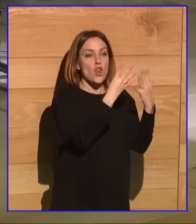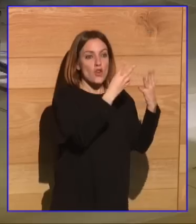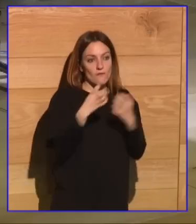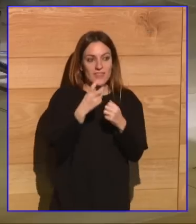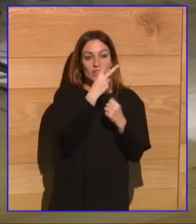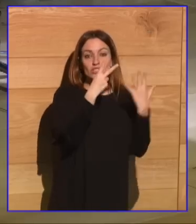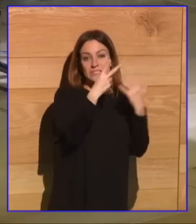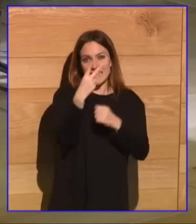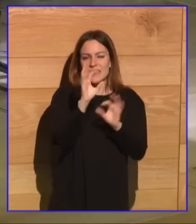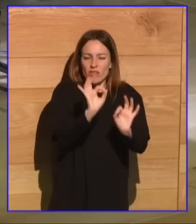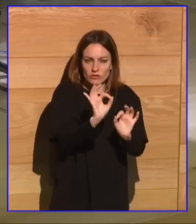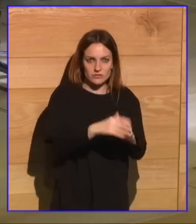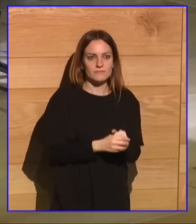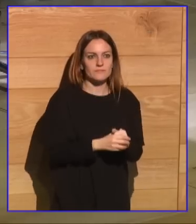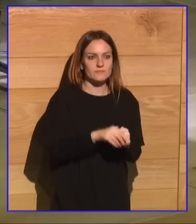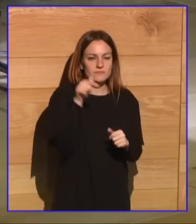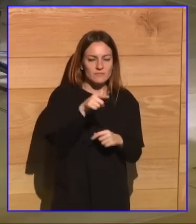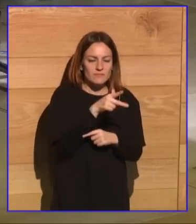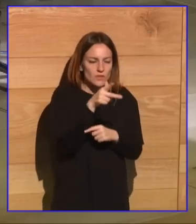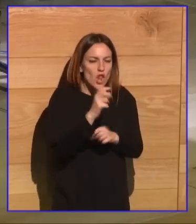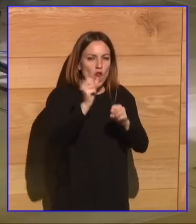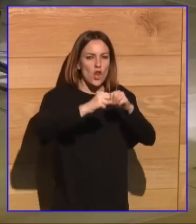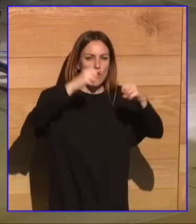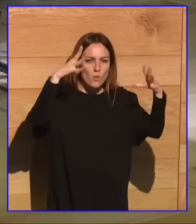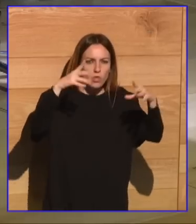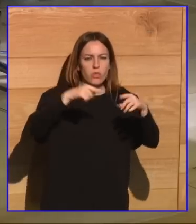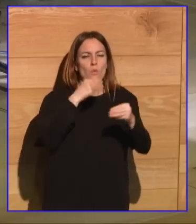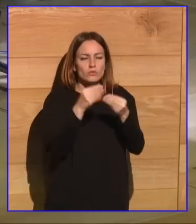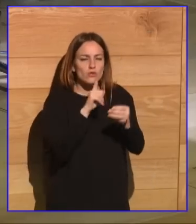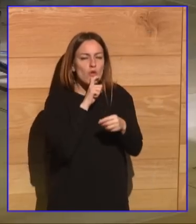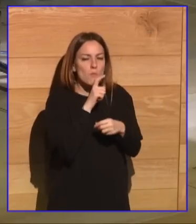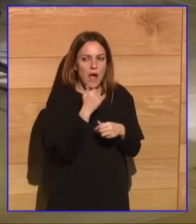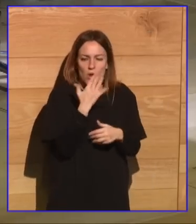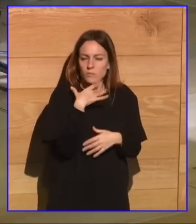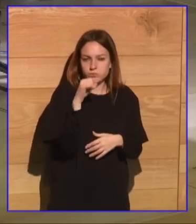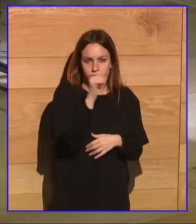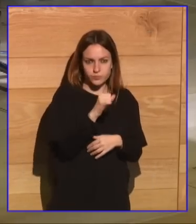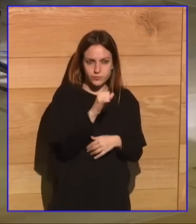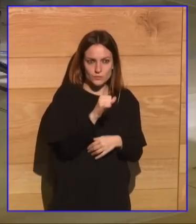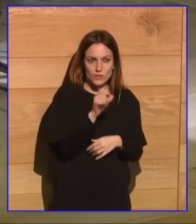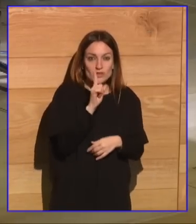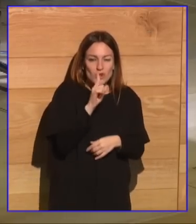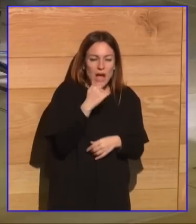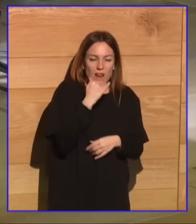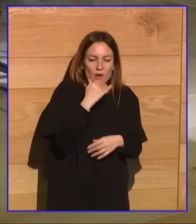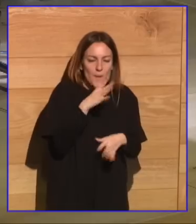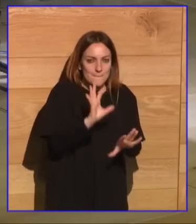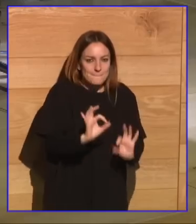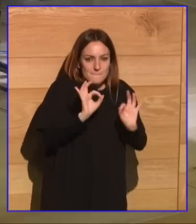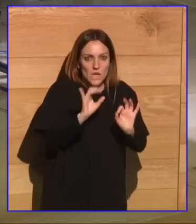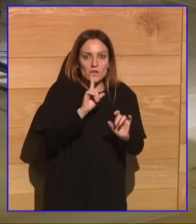la cámara, en el uso de la luz. Lo que hace Peter Vicio es una auténtica locura, pero no es simplemente espectacular, es